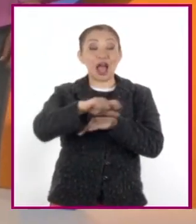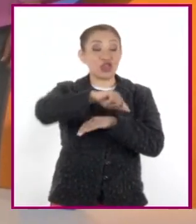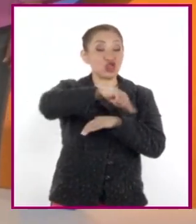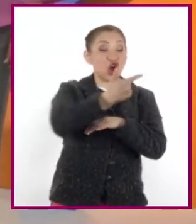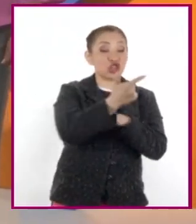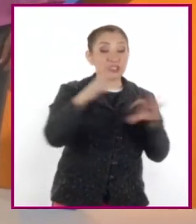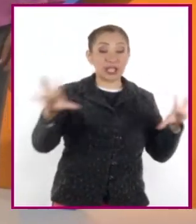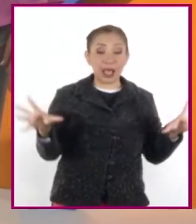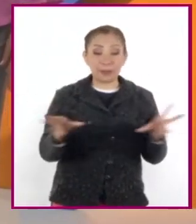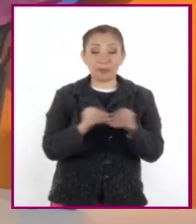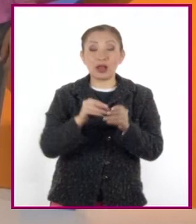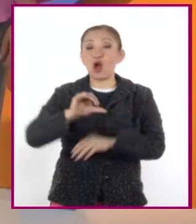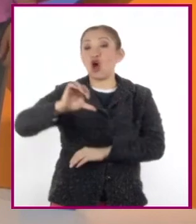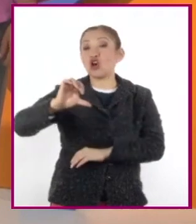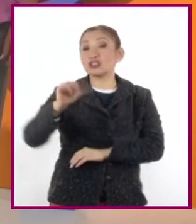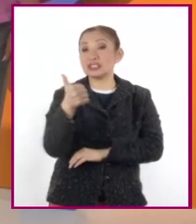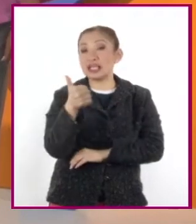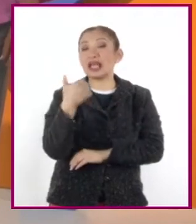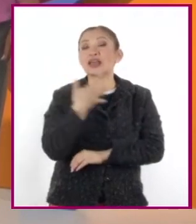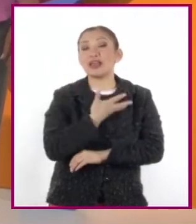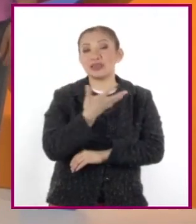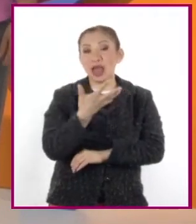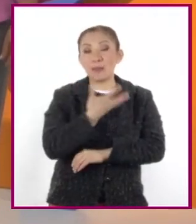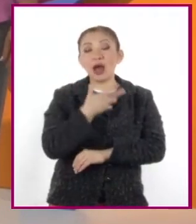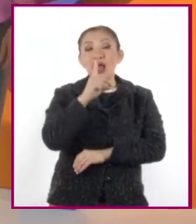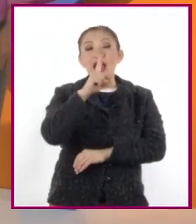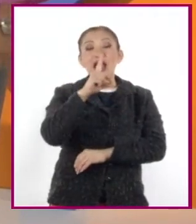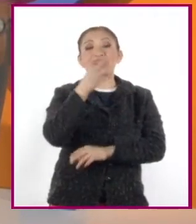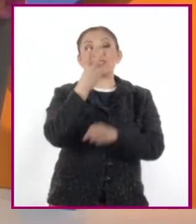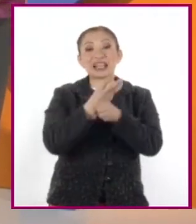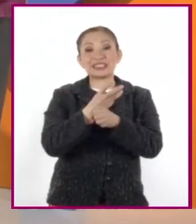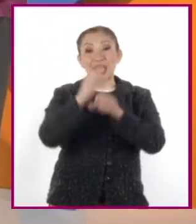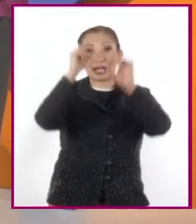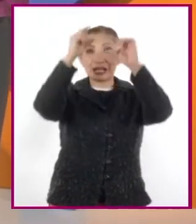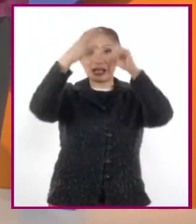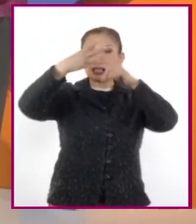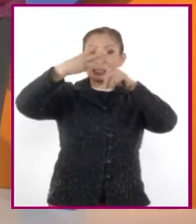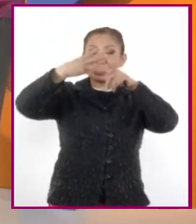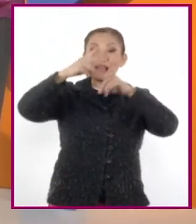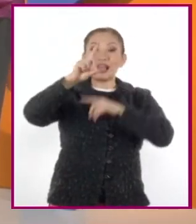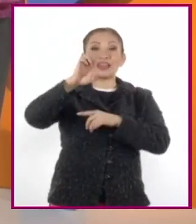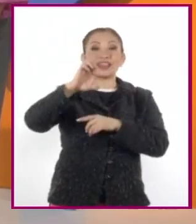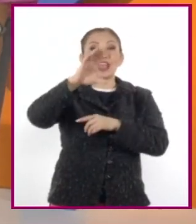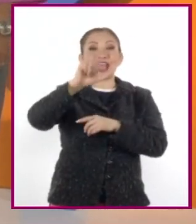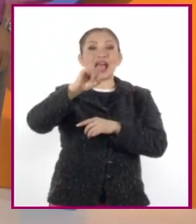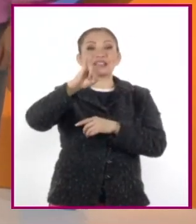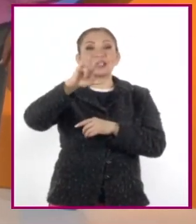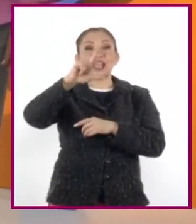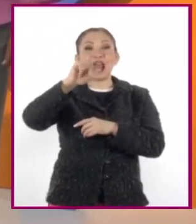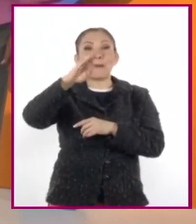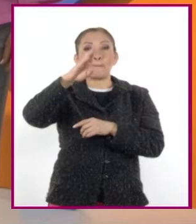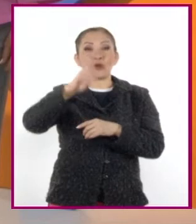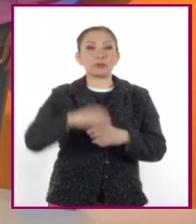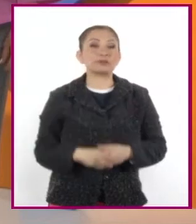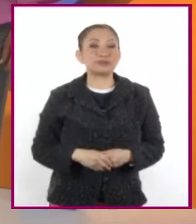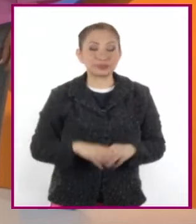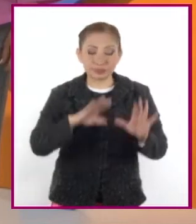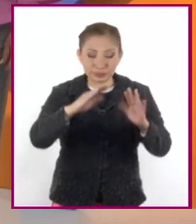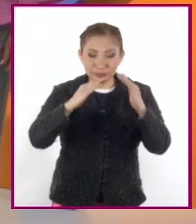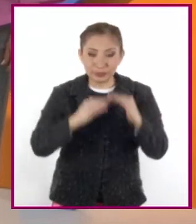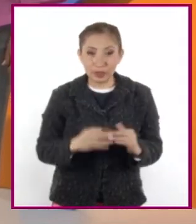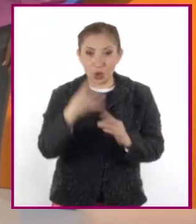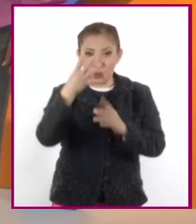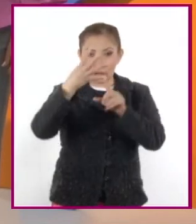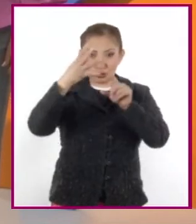se convierten en 11 y tenemos un tercer verso en decasílabo. Revisemos el